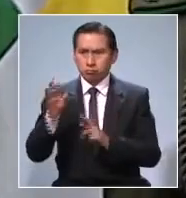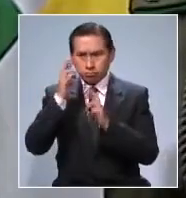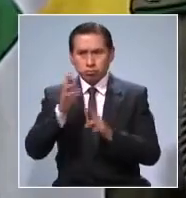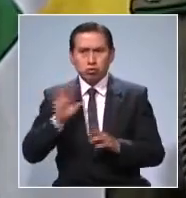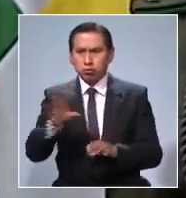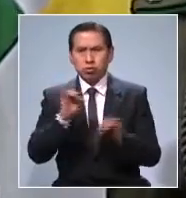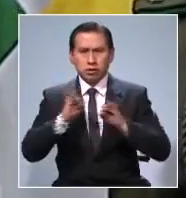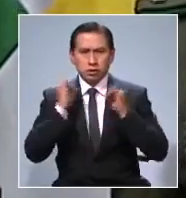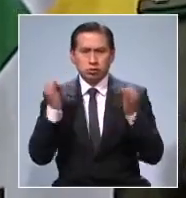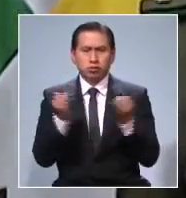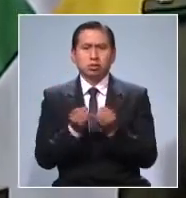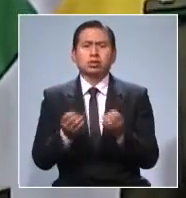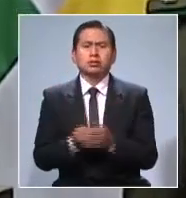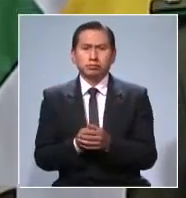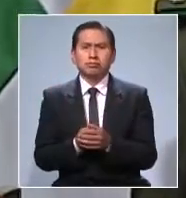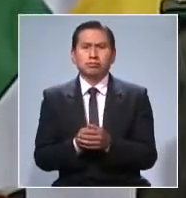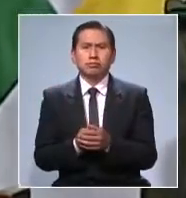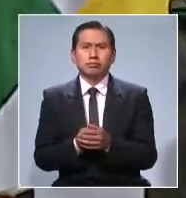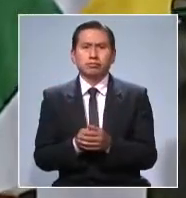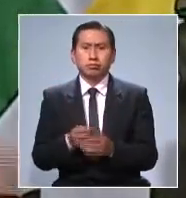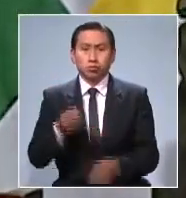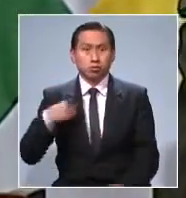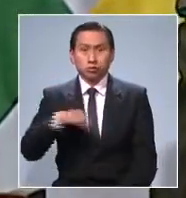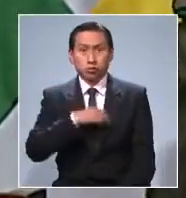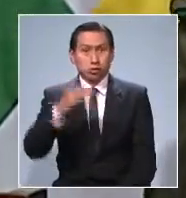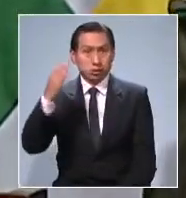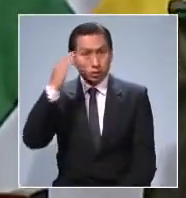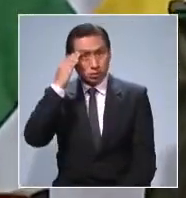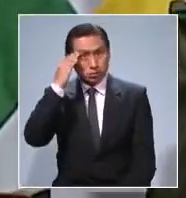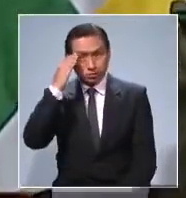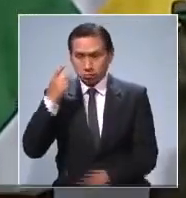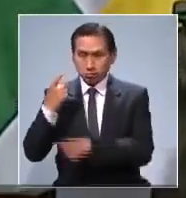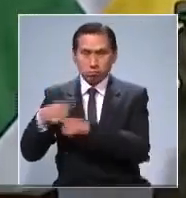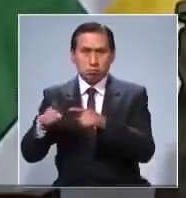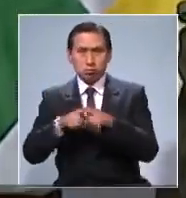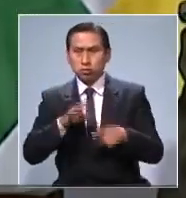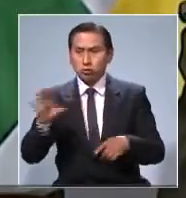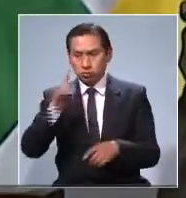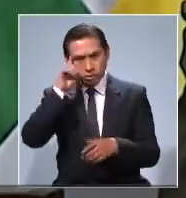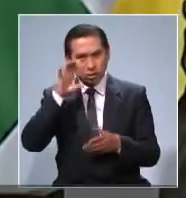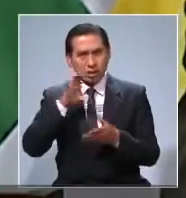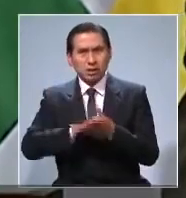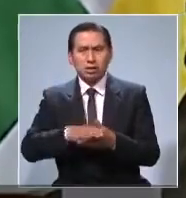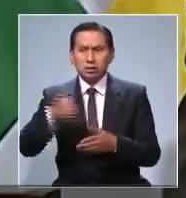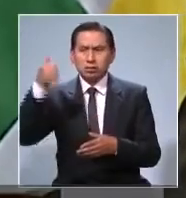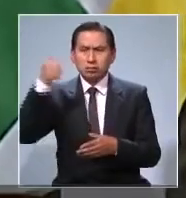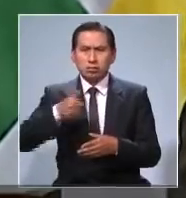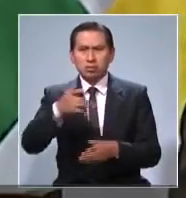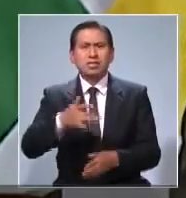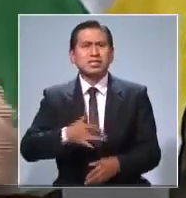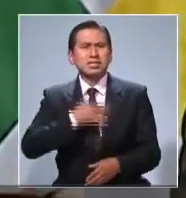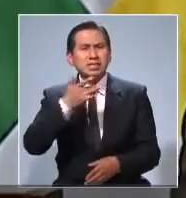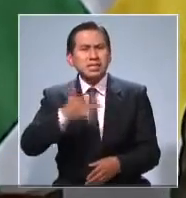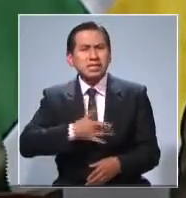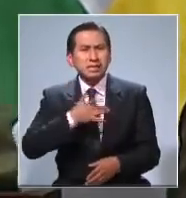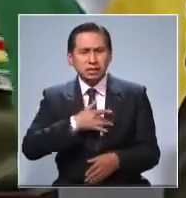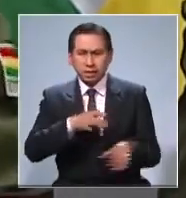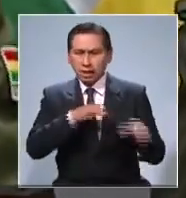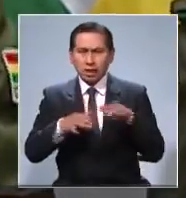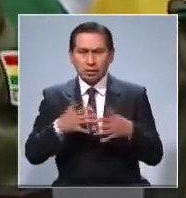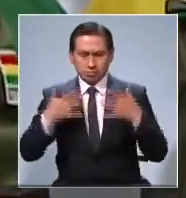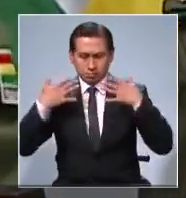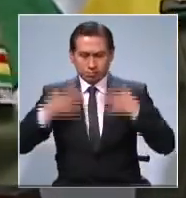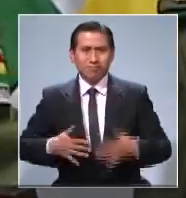respeto a la institucionalidad, que como sabemos es el conjunto de creencias, de doctrinas, de sentir y de actuar